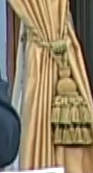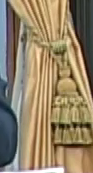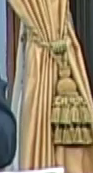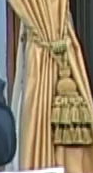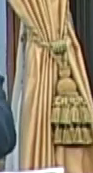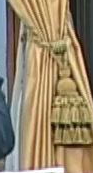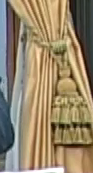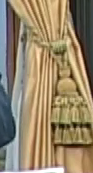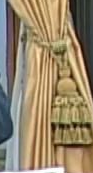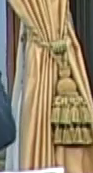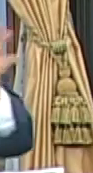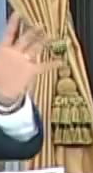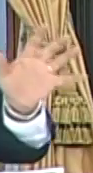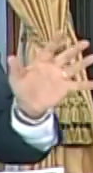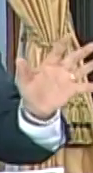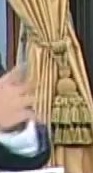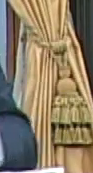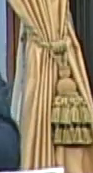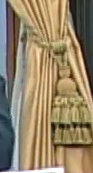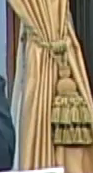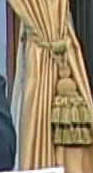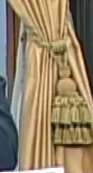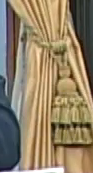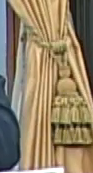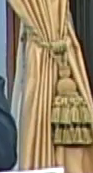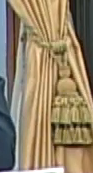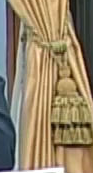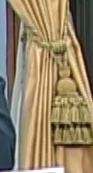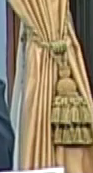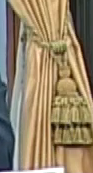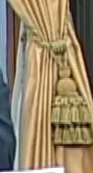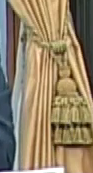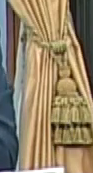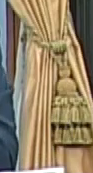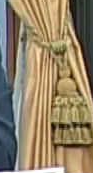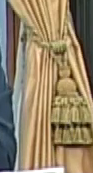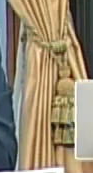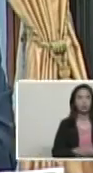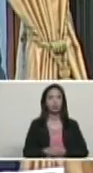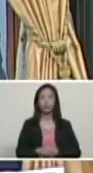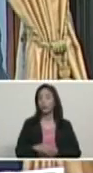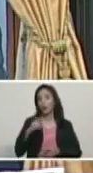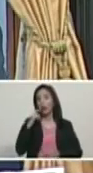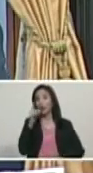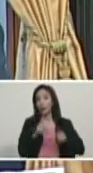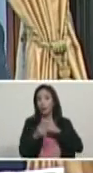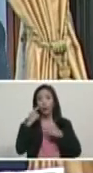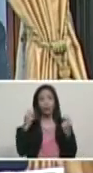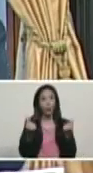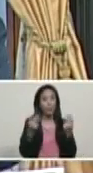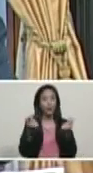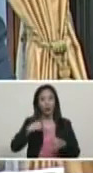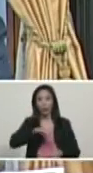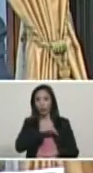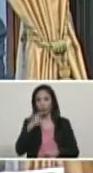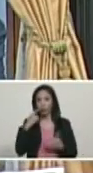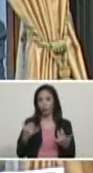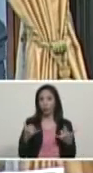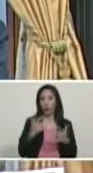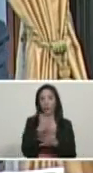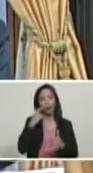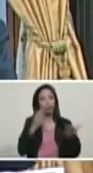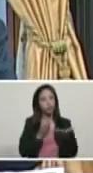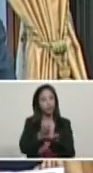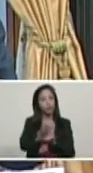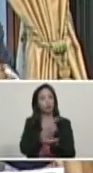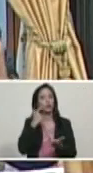claros para ver cuándo hay que adecuar algún precio de algún producto, de algún bien, de algún servicio, hasta que sigamos